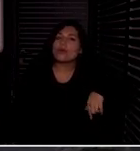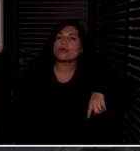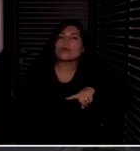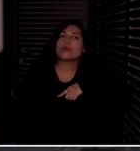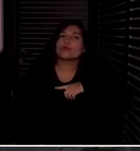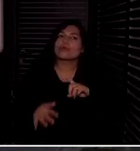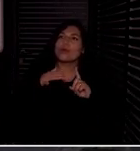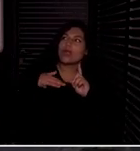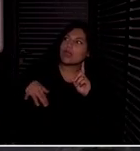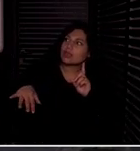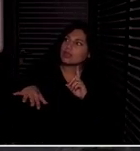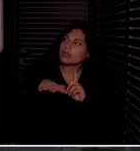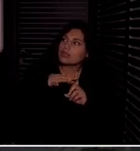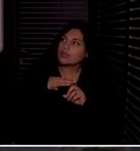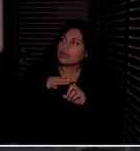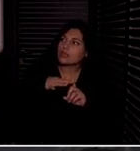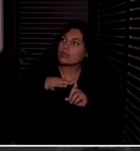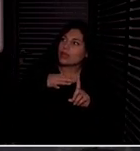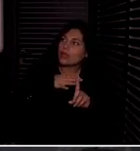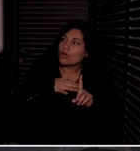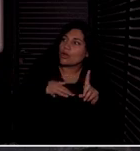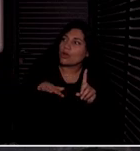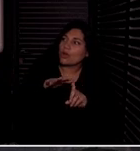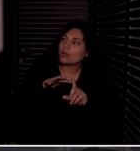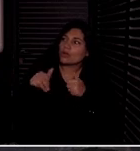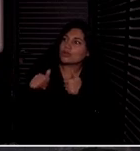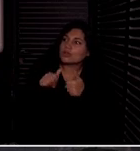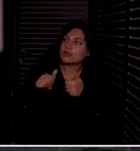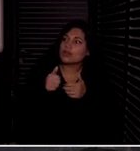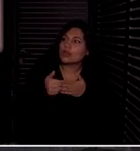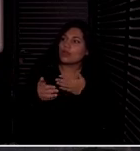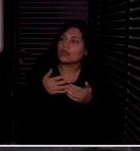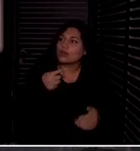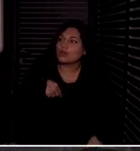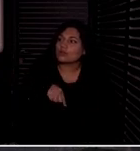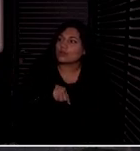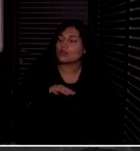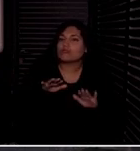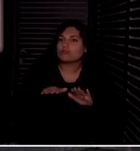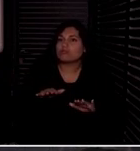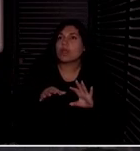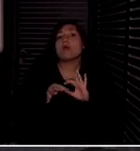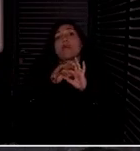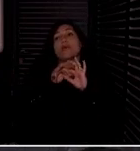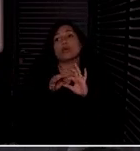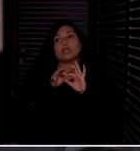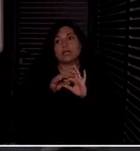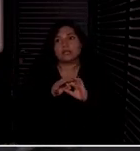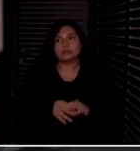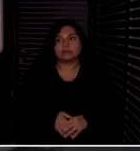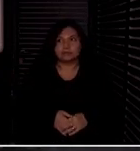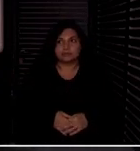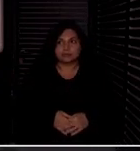incluso desaparecer el contexto local, el contexto nacional. Muchas gracias y espero que haya sido útil.